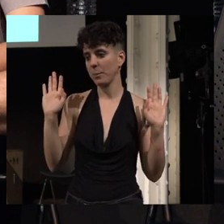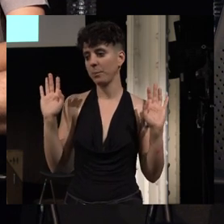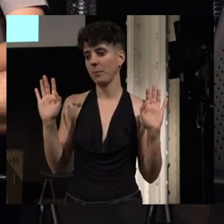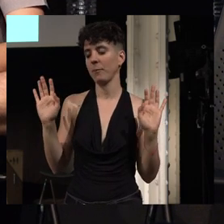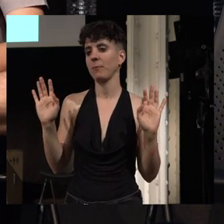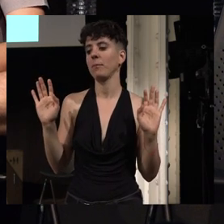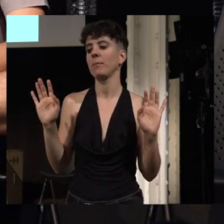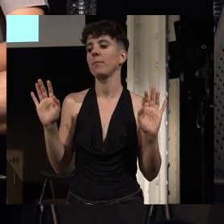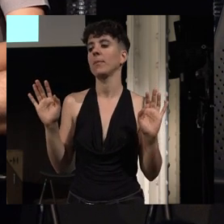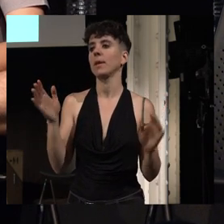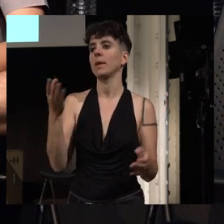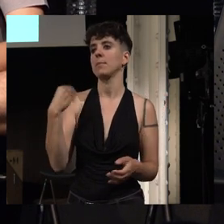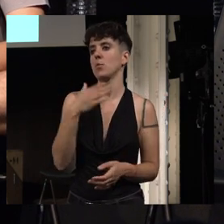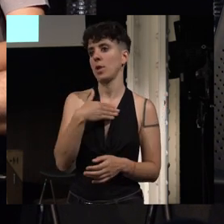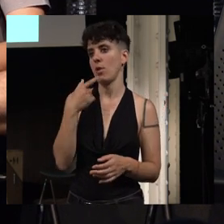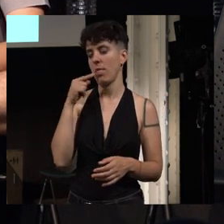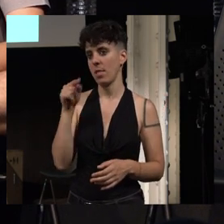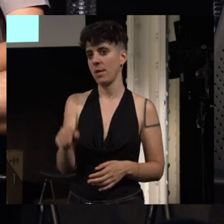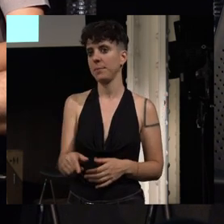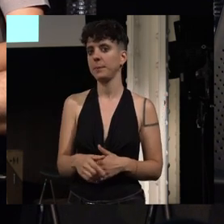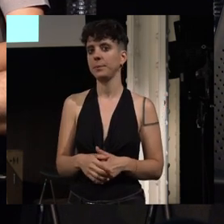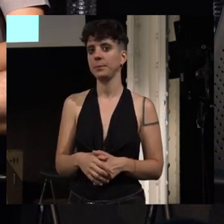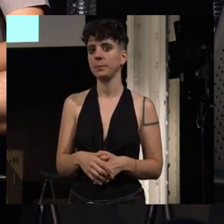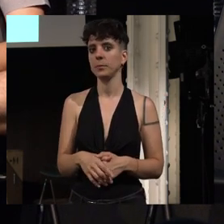Pero, y con esto quiero decir,